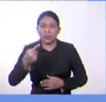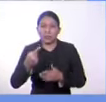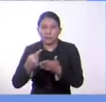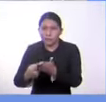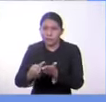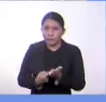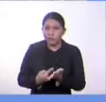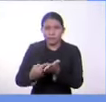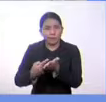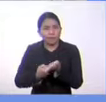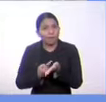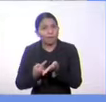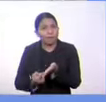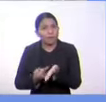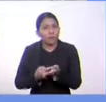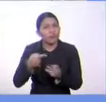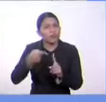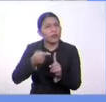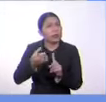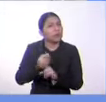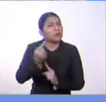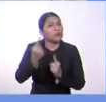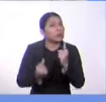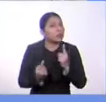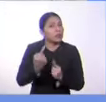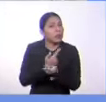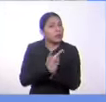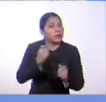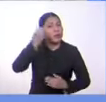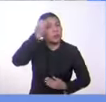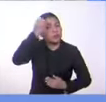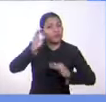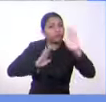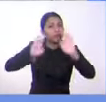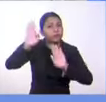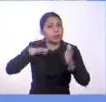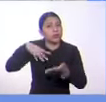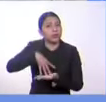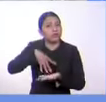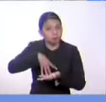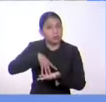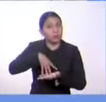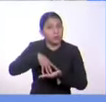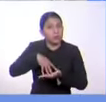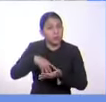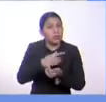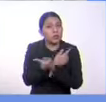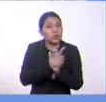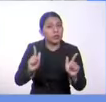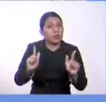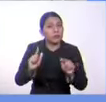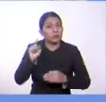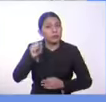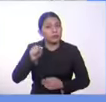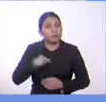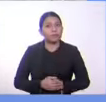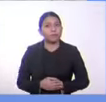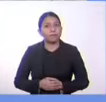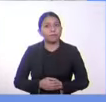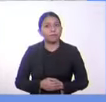los objetivos es la democratización del país. Y un paso para democratizar el país es hacer una